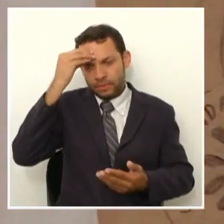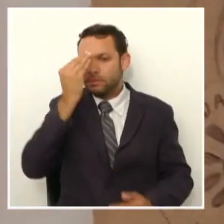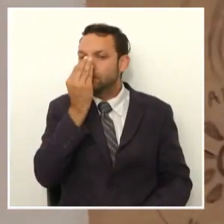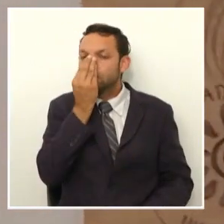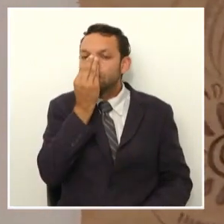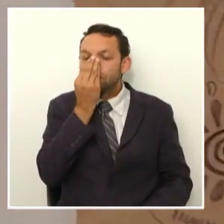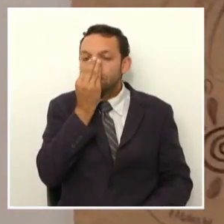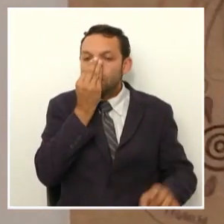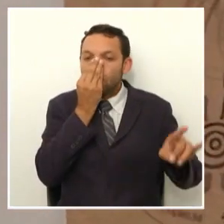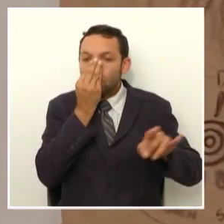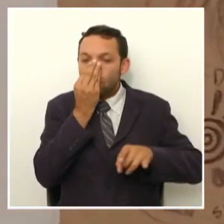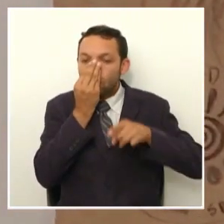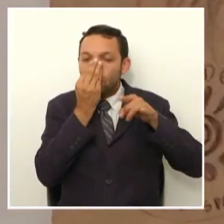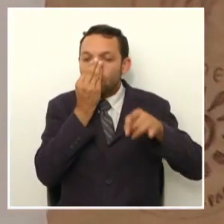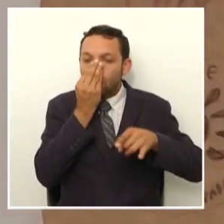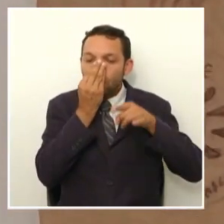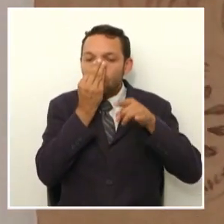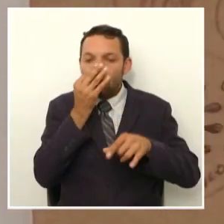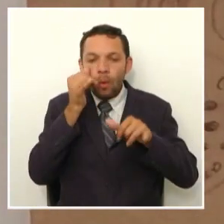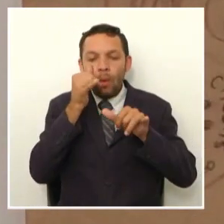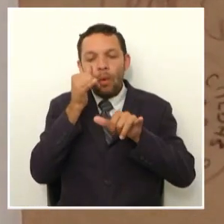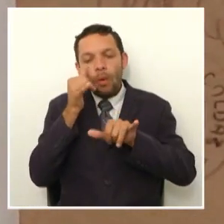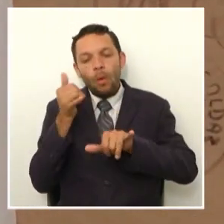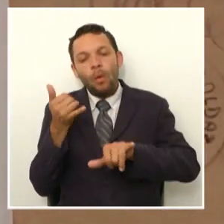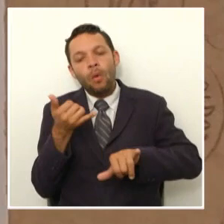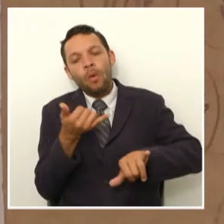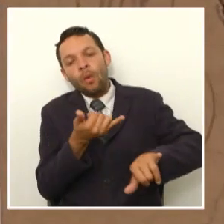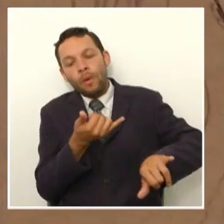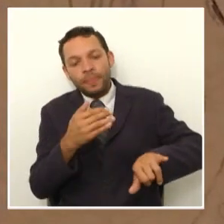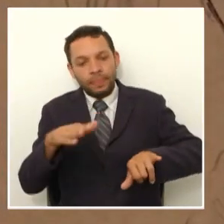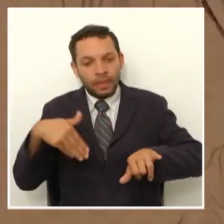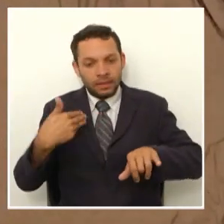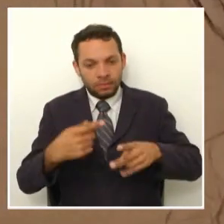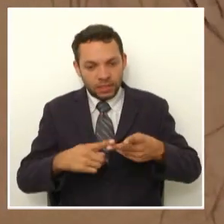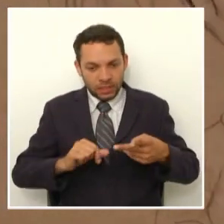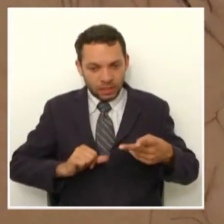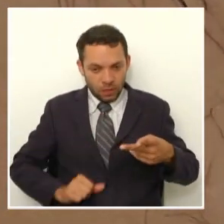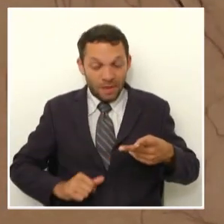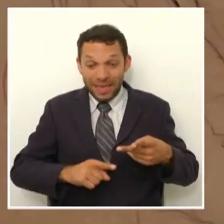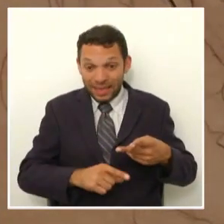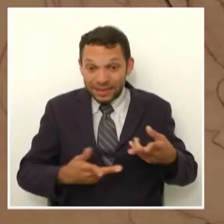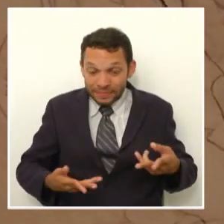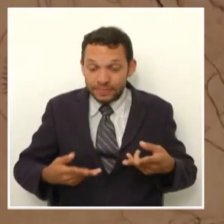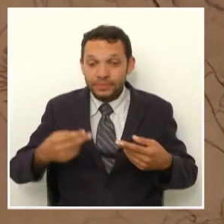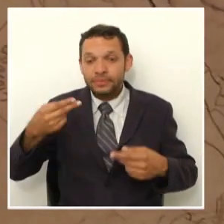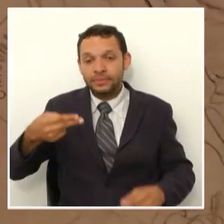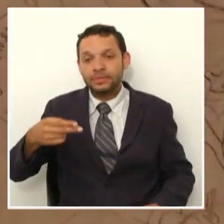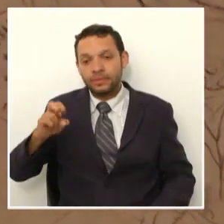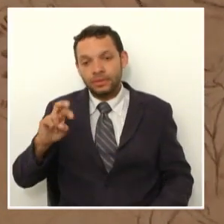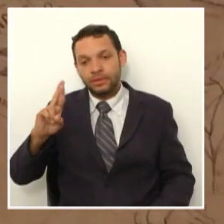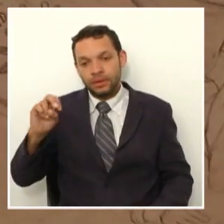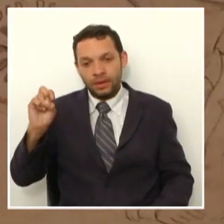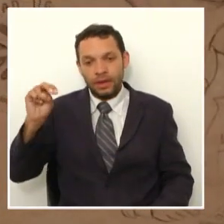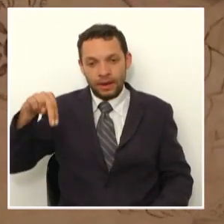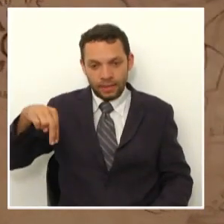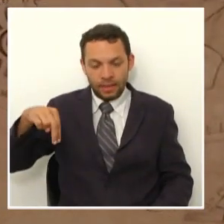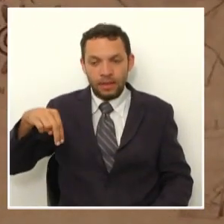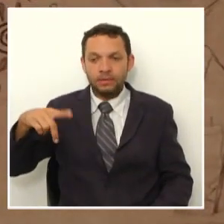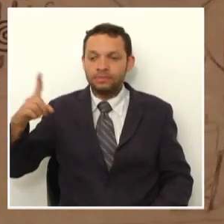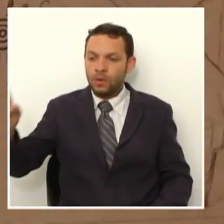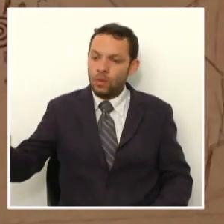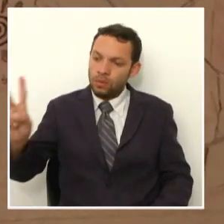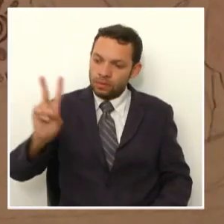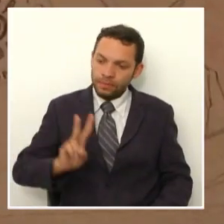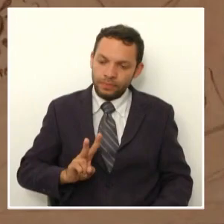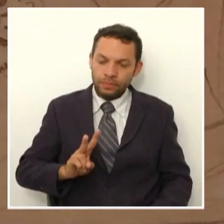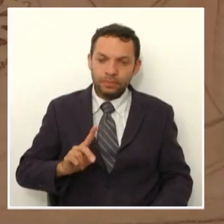Los profesores fueron el doctor Gustavo Gómez Calle, ¿no? Y el doctor Hernán Cuartas en ese momento. Que venían de otras ciudades. El